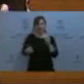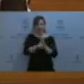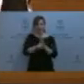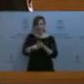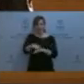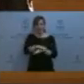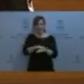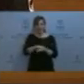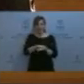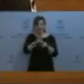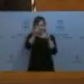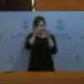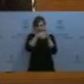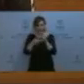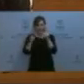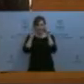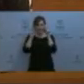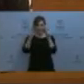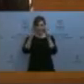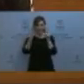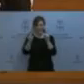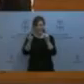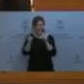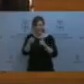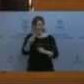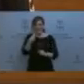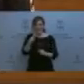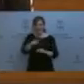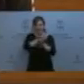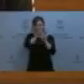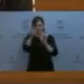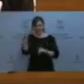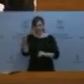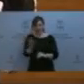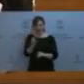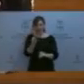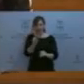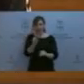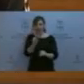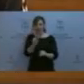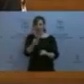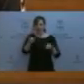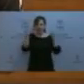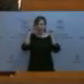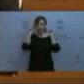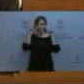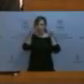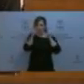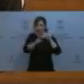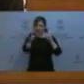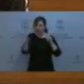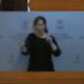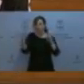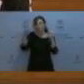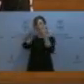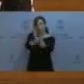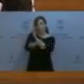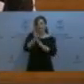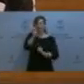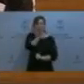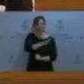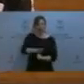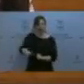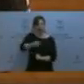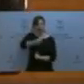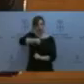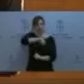en materia educativa que determina con toda claridad cómo los profesores tienen que explicar a nuestros niños